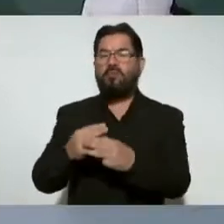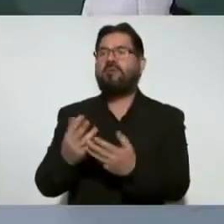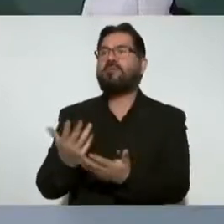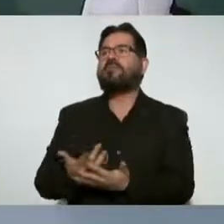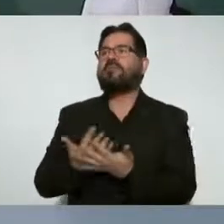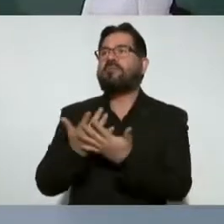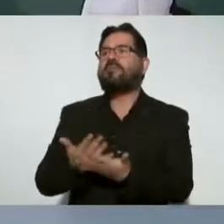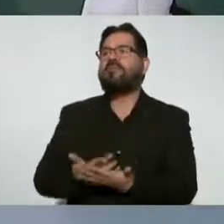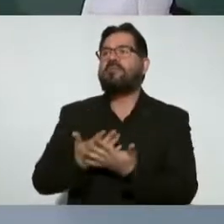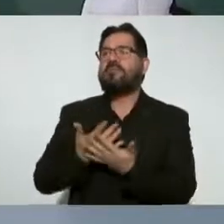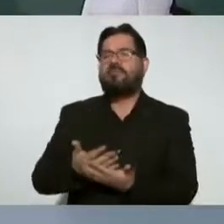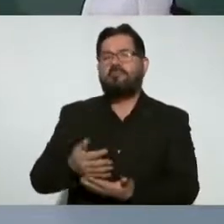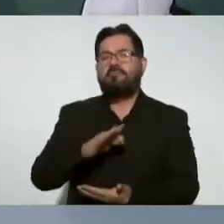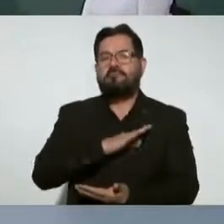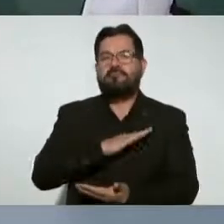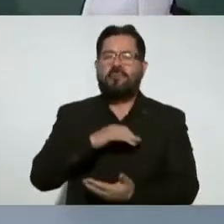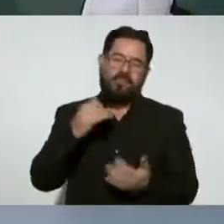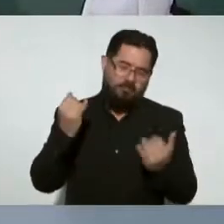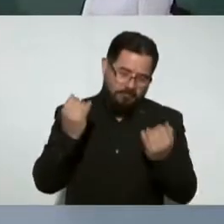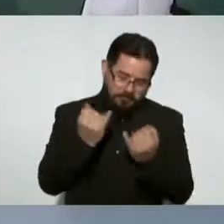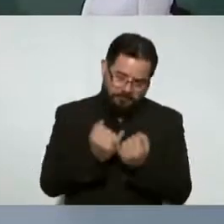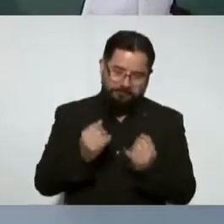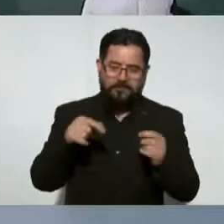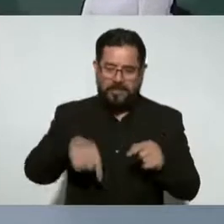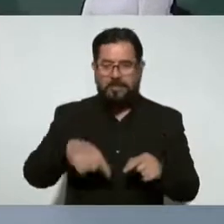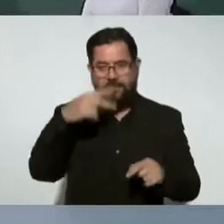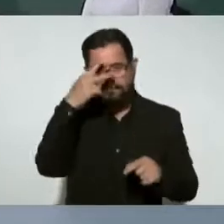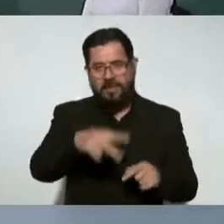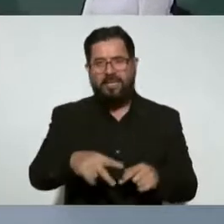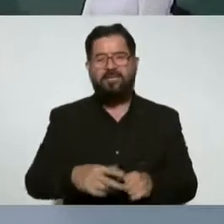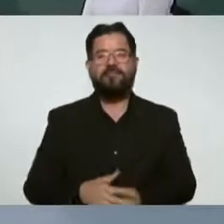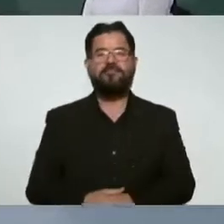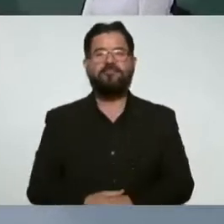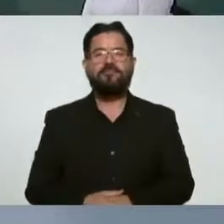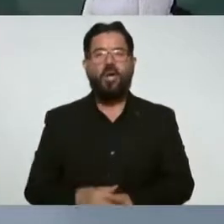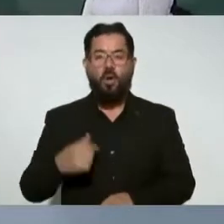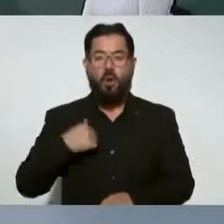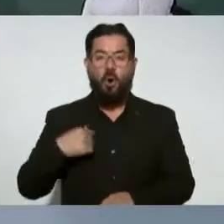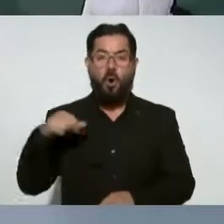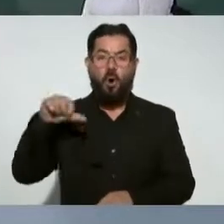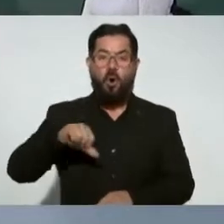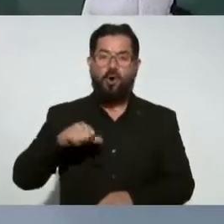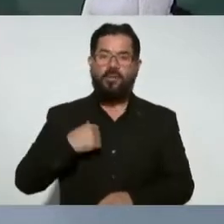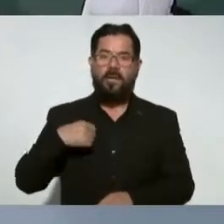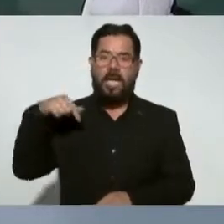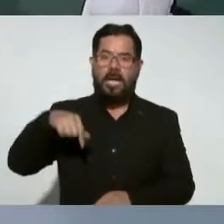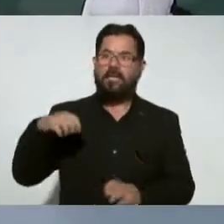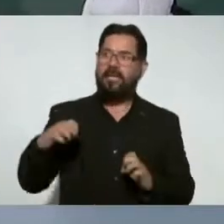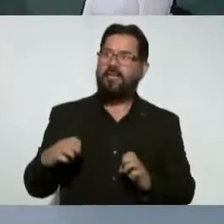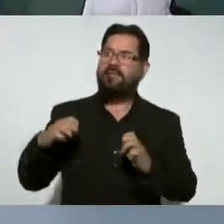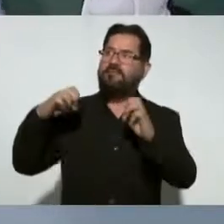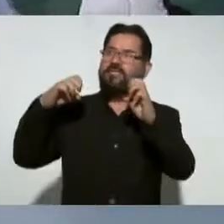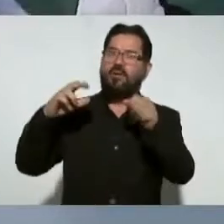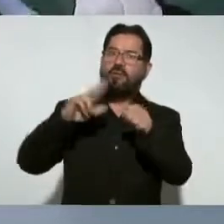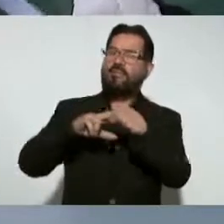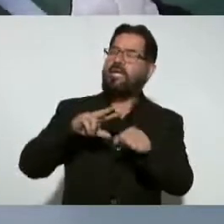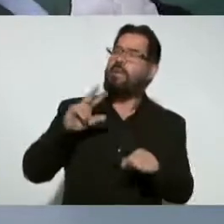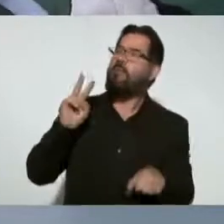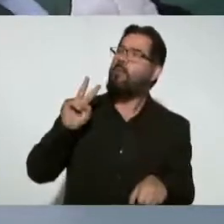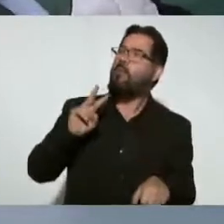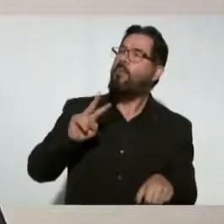en particular nuestro país. Hoy recorremos un hospital que